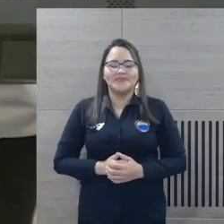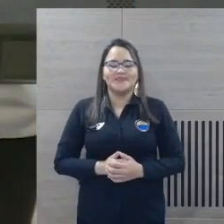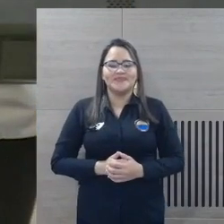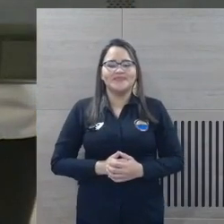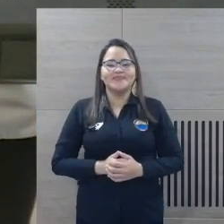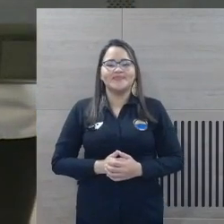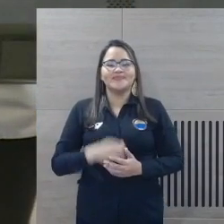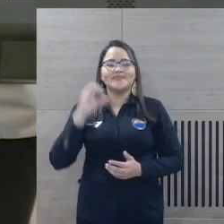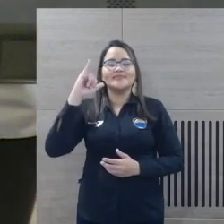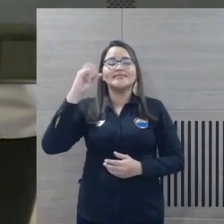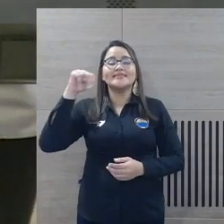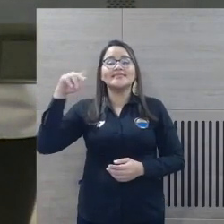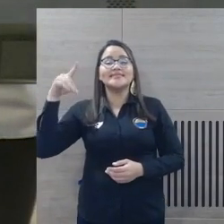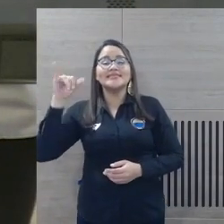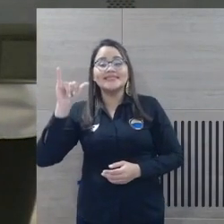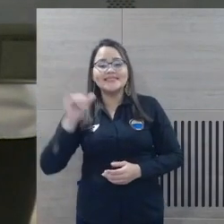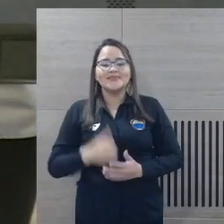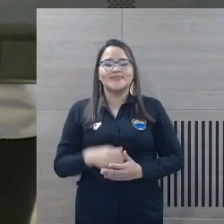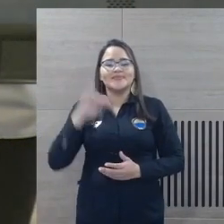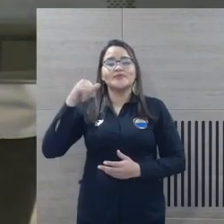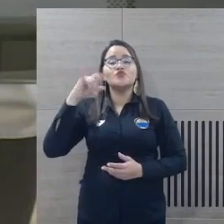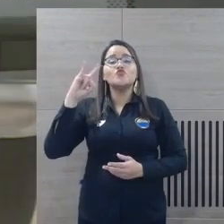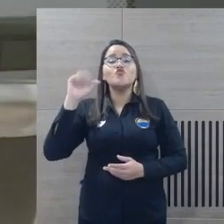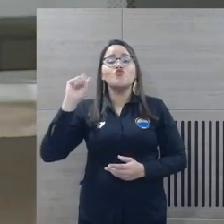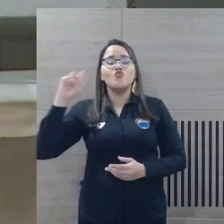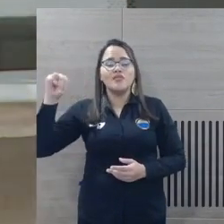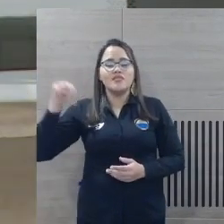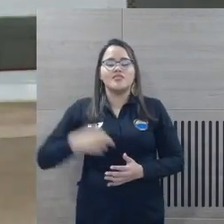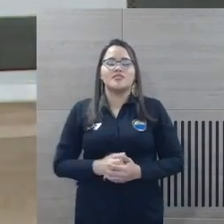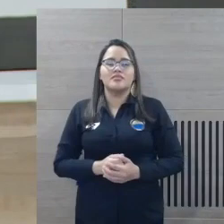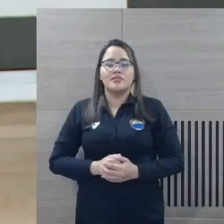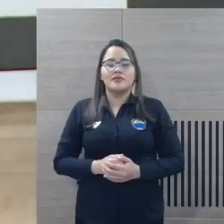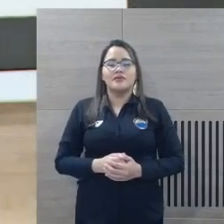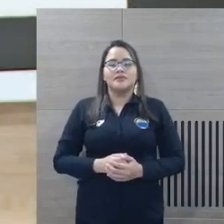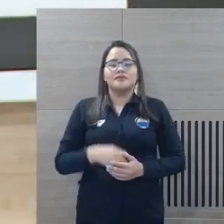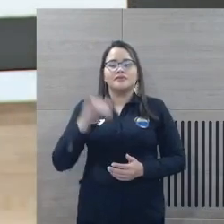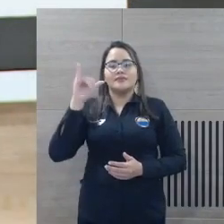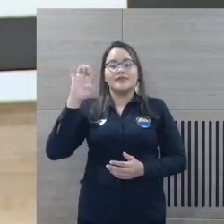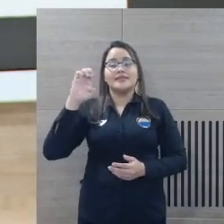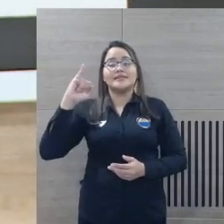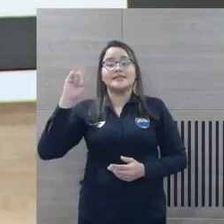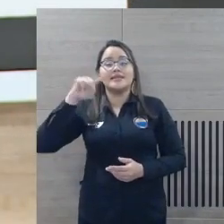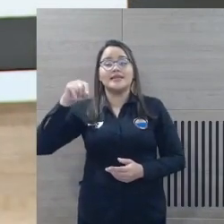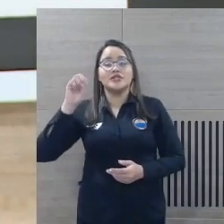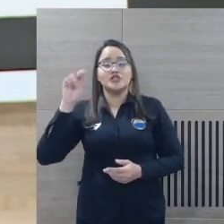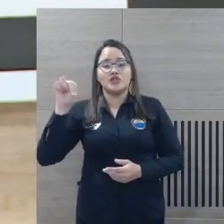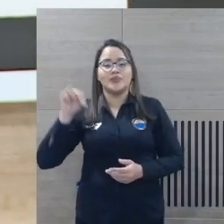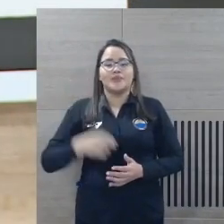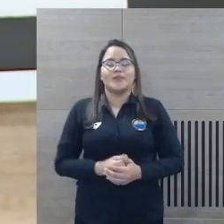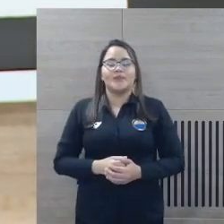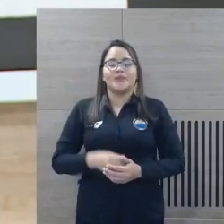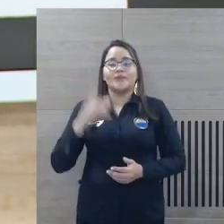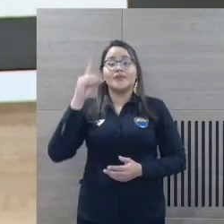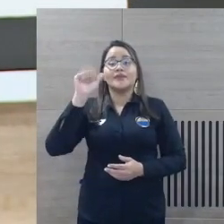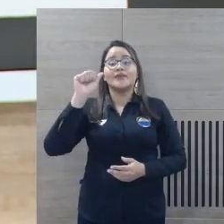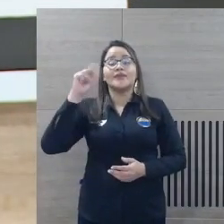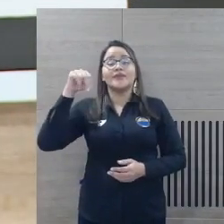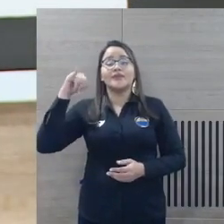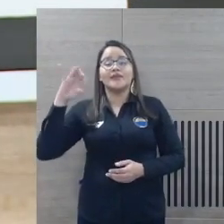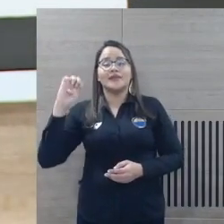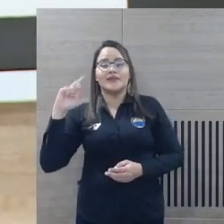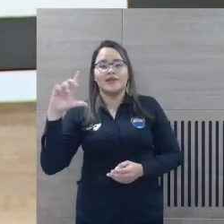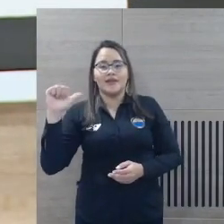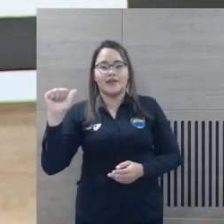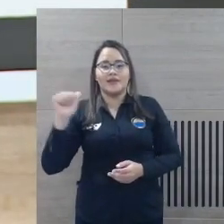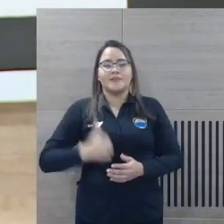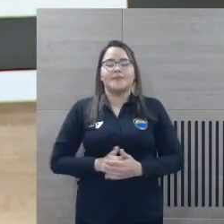Grau. Jason David Curieus Martínez. Daniel Andrés de Armas Rodríguez. Richard Iván de la Vega